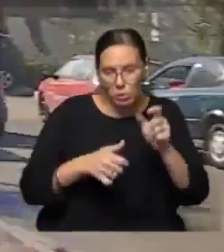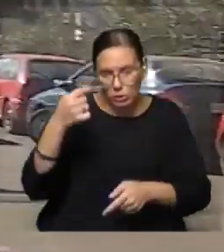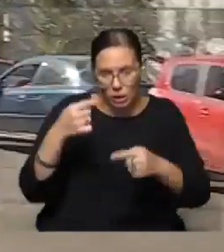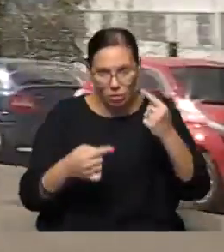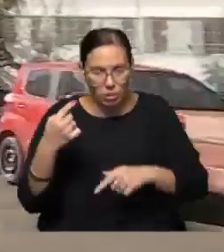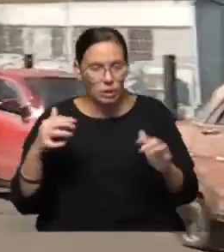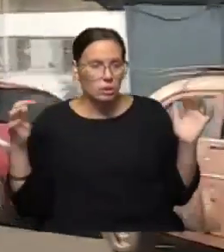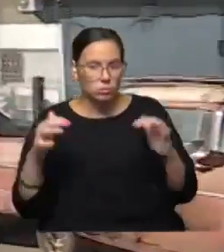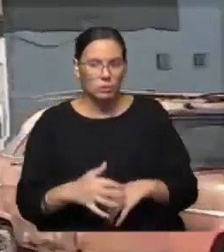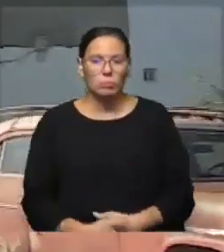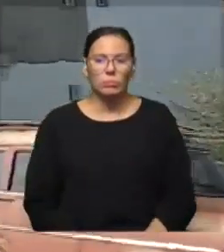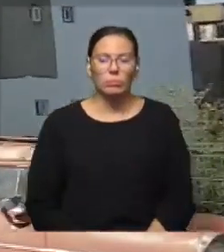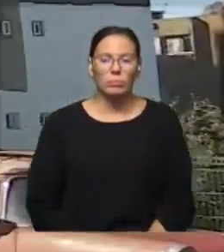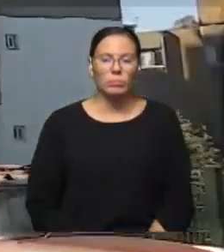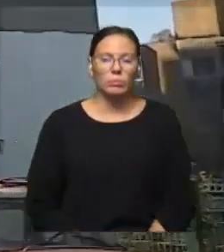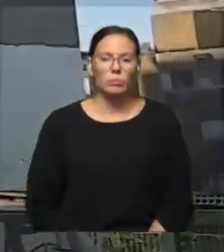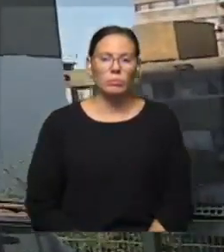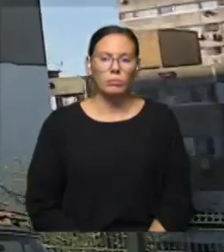lados.